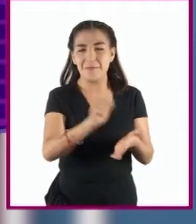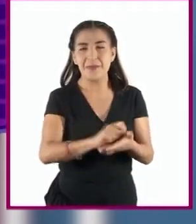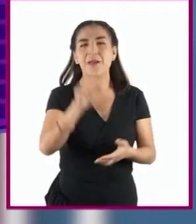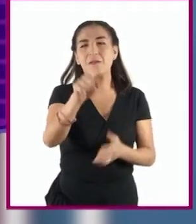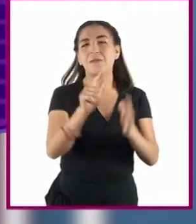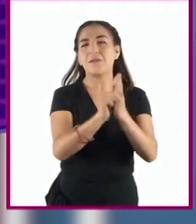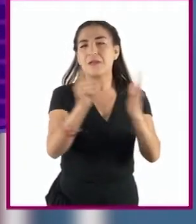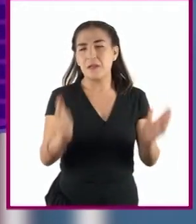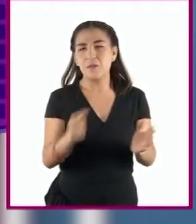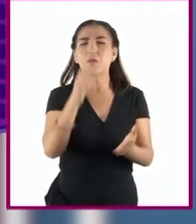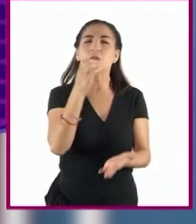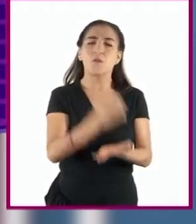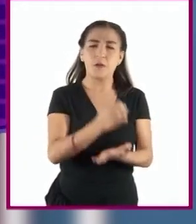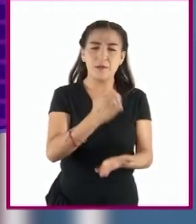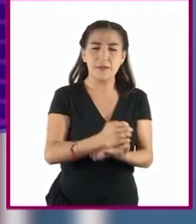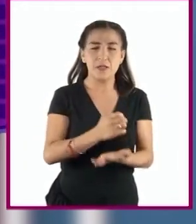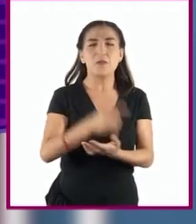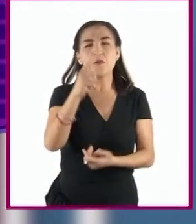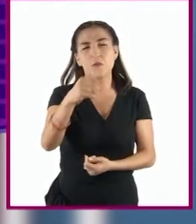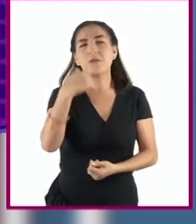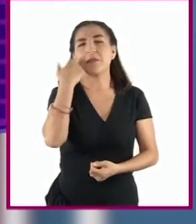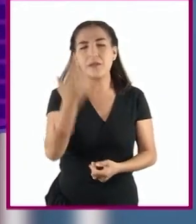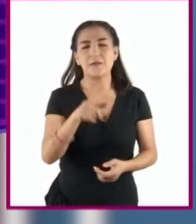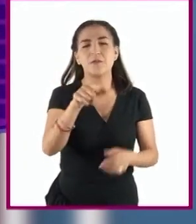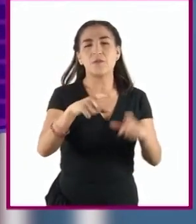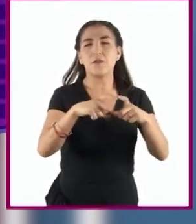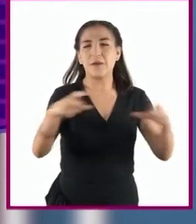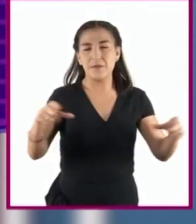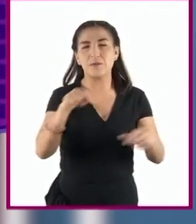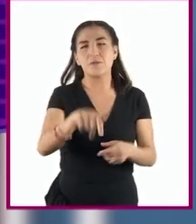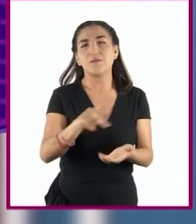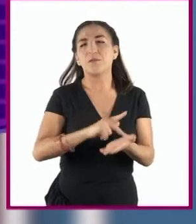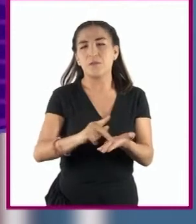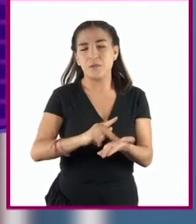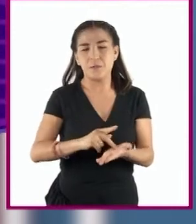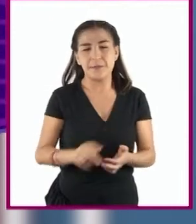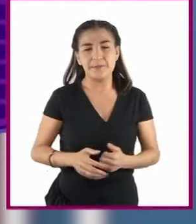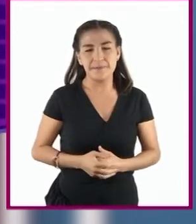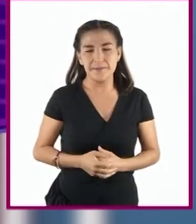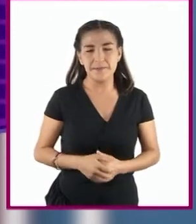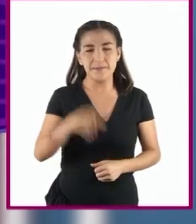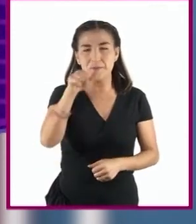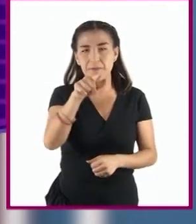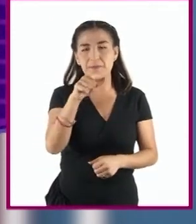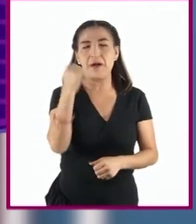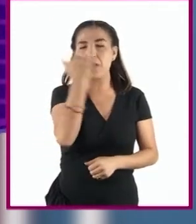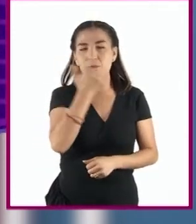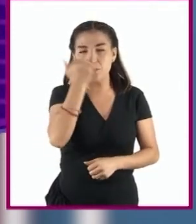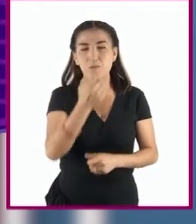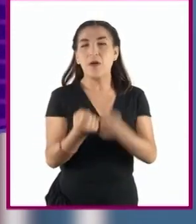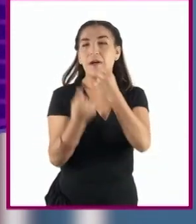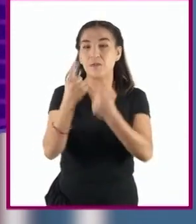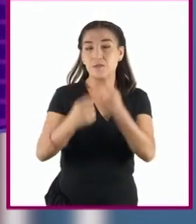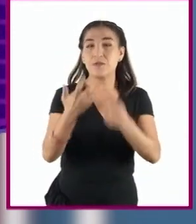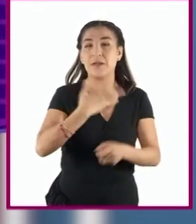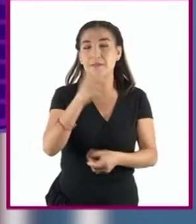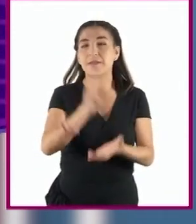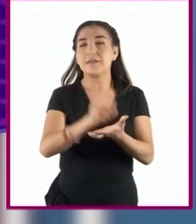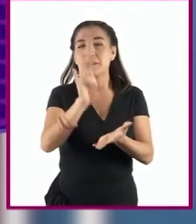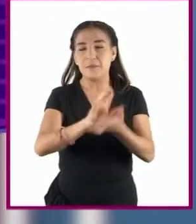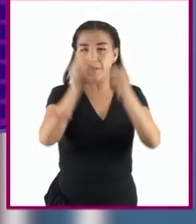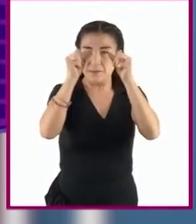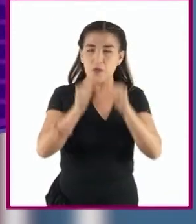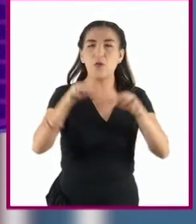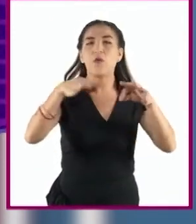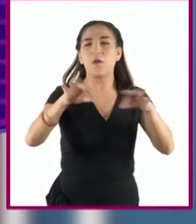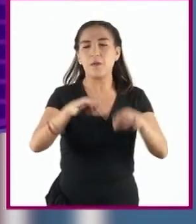texto, su cuaderno o, si lo prefieren, hojas o fichas y un bolígrafo. Alumnas y alumnos con discapacidad visual, preparen sus